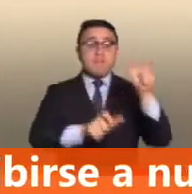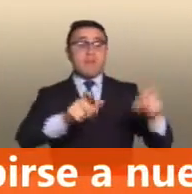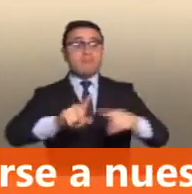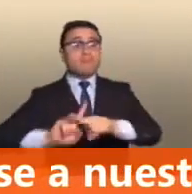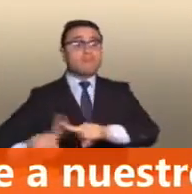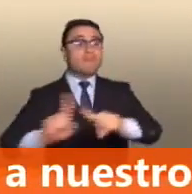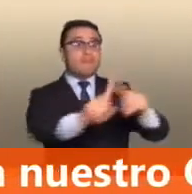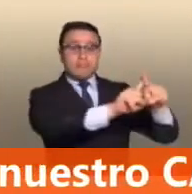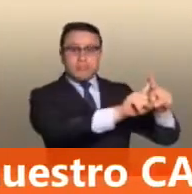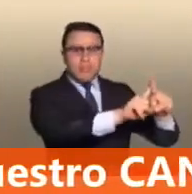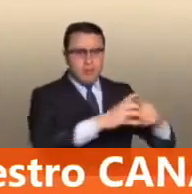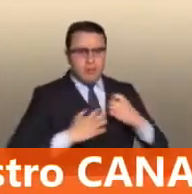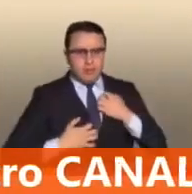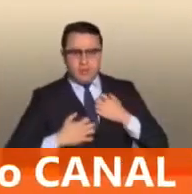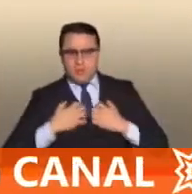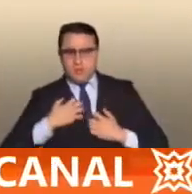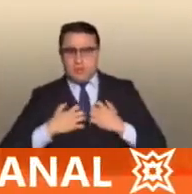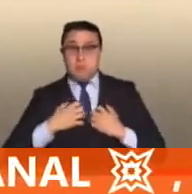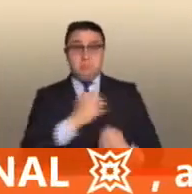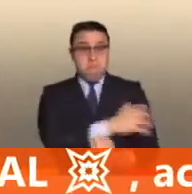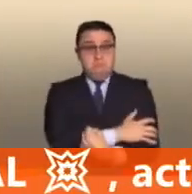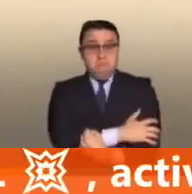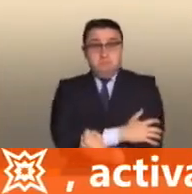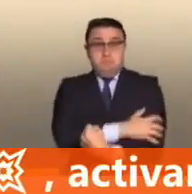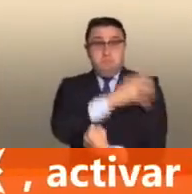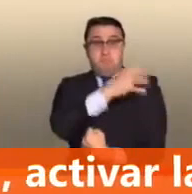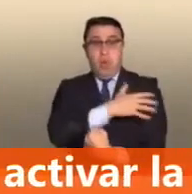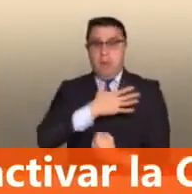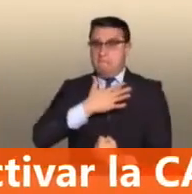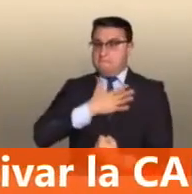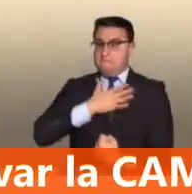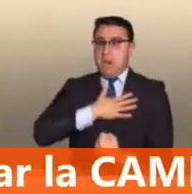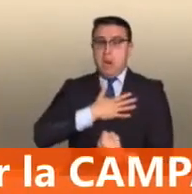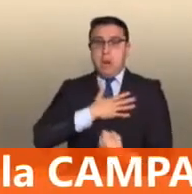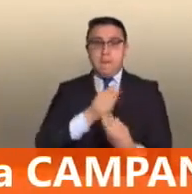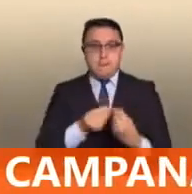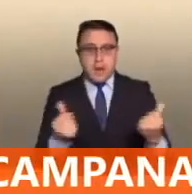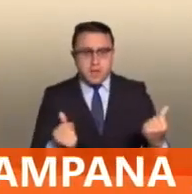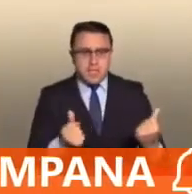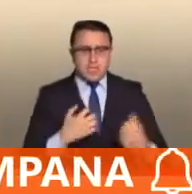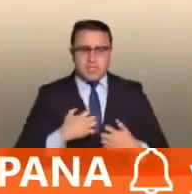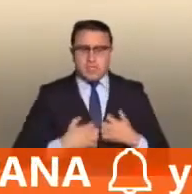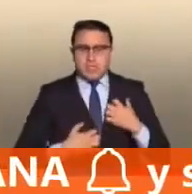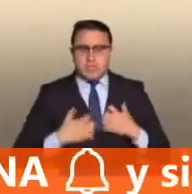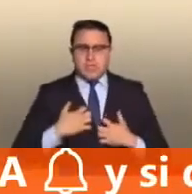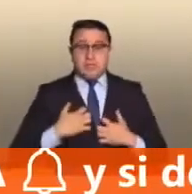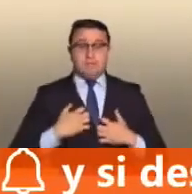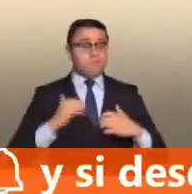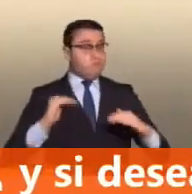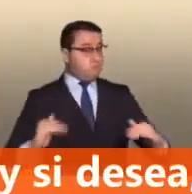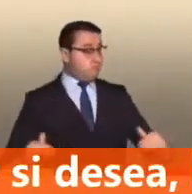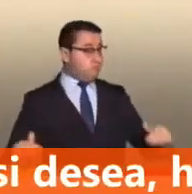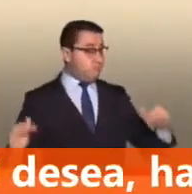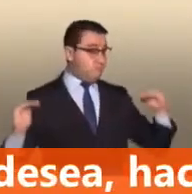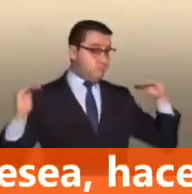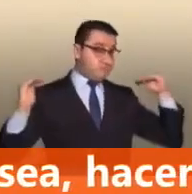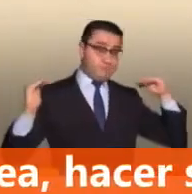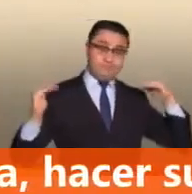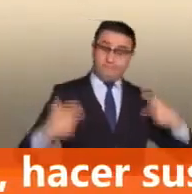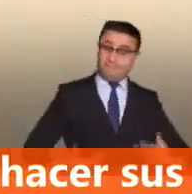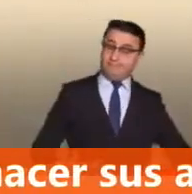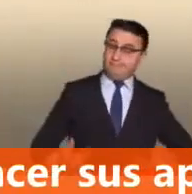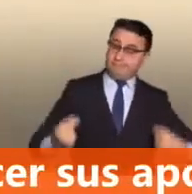del miedo a perder el poder, del miedo a perder los privilegios,